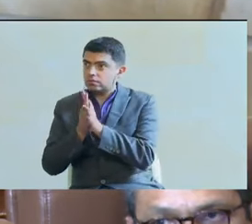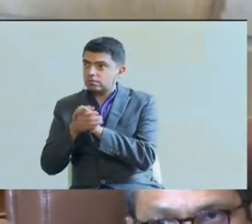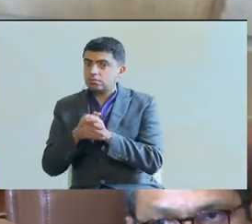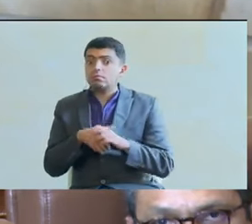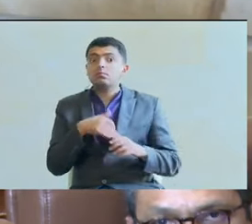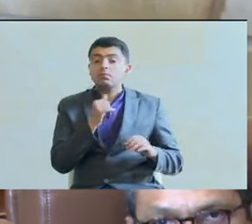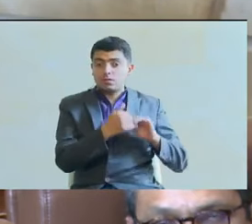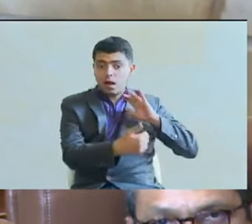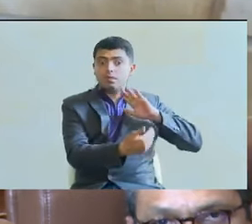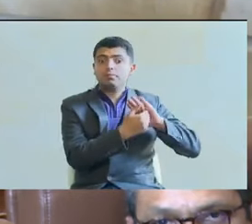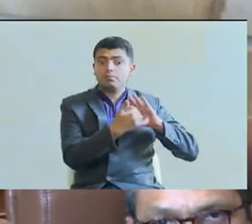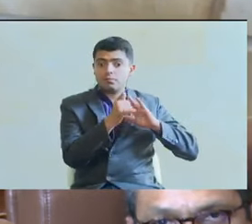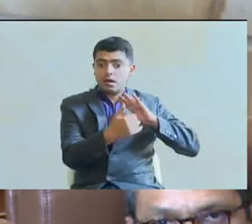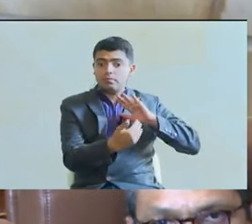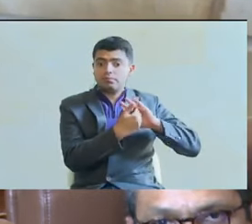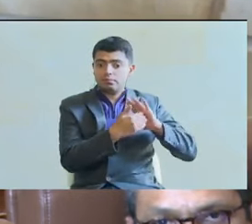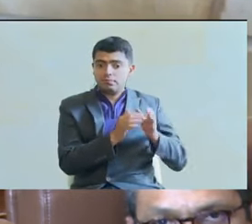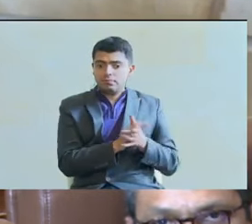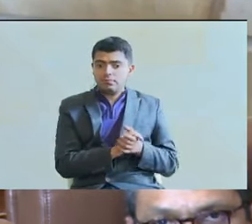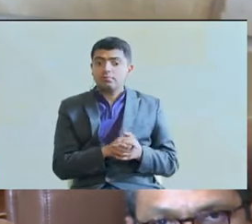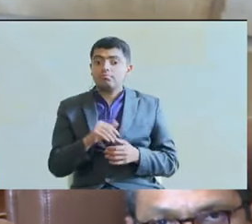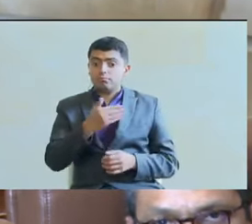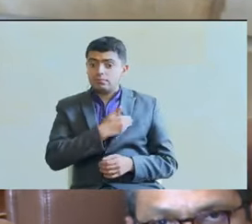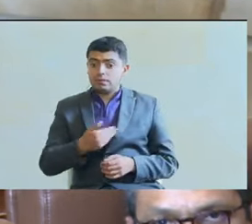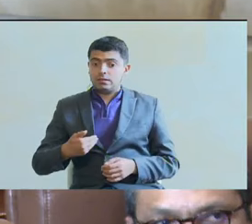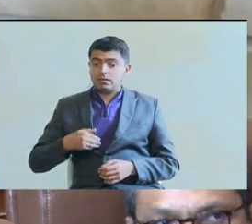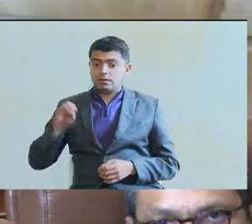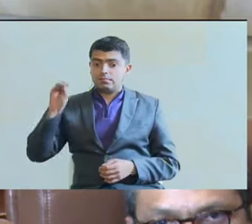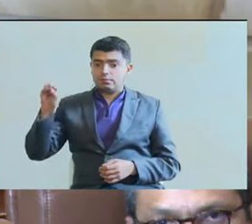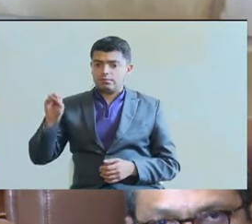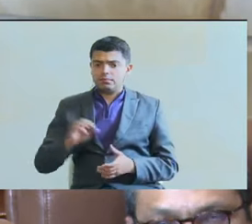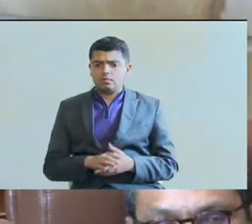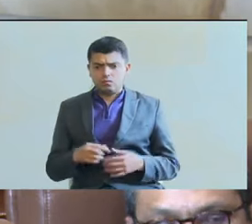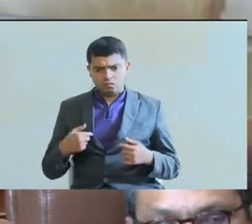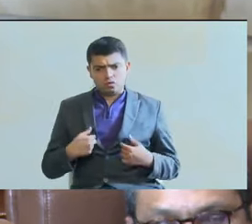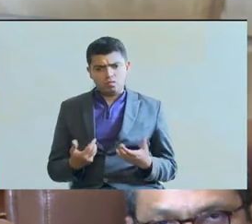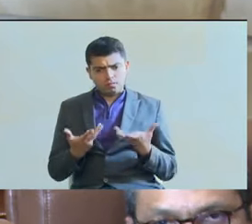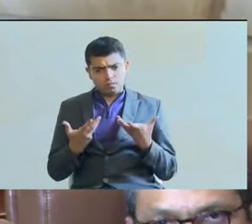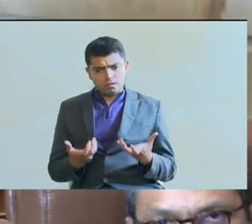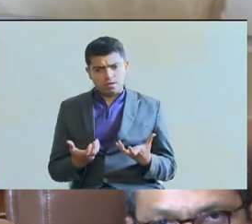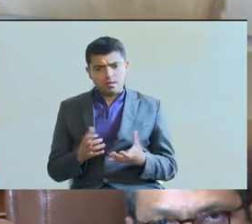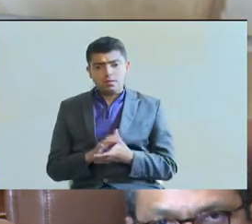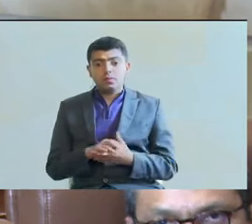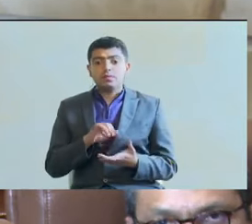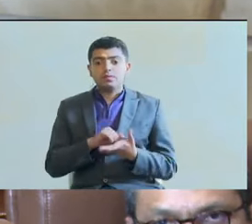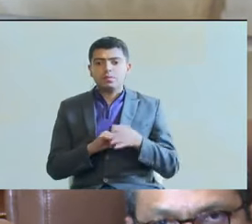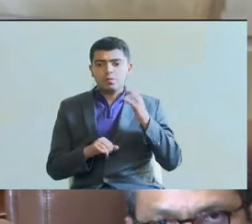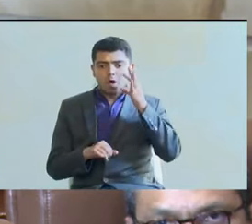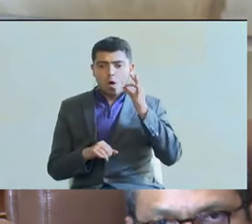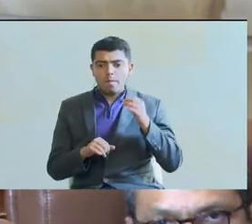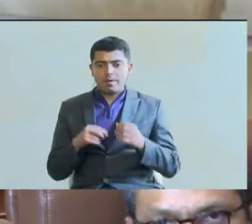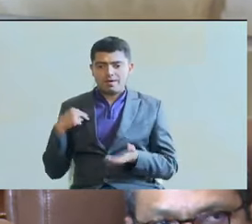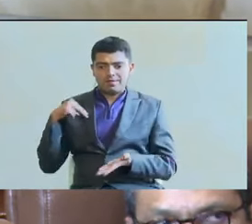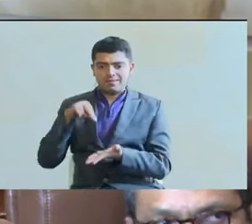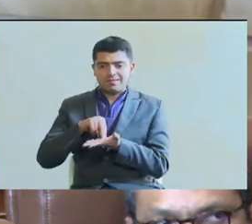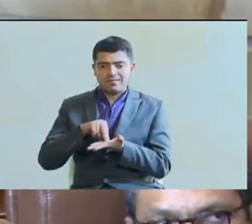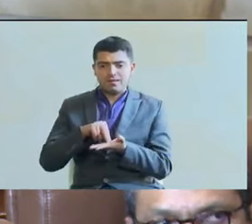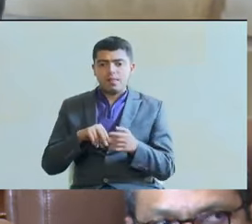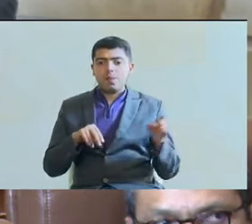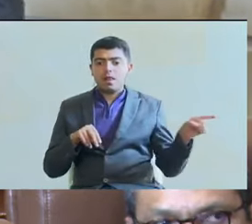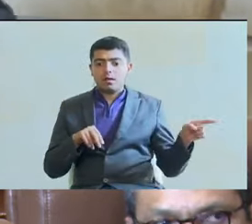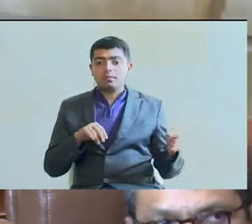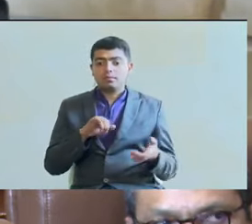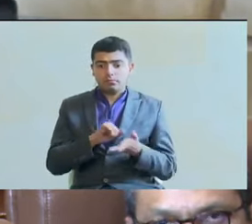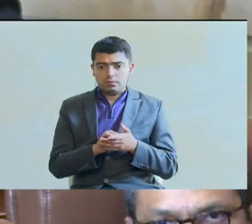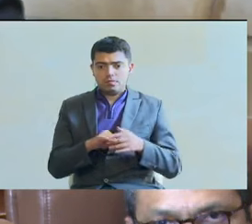por esa naturaleza señor presidente yo quiero que la autor o que los coordinadores le